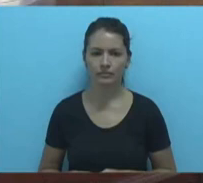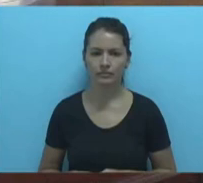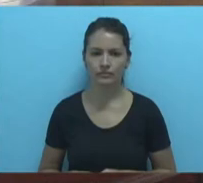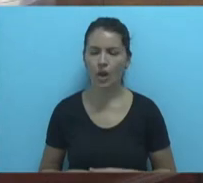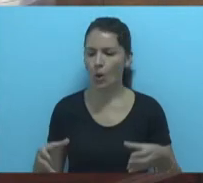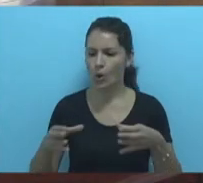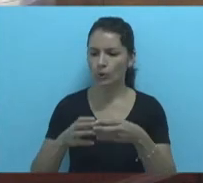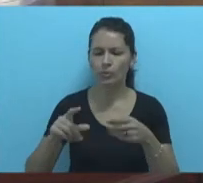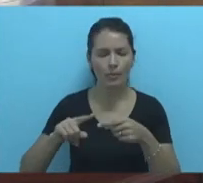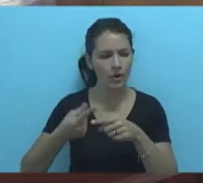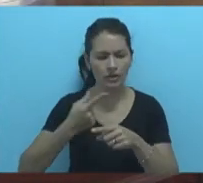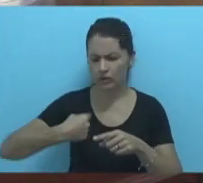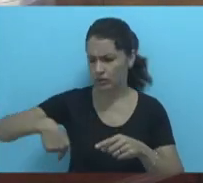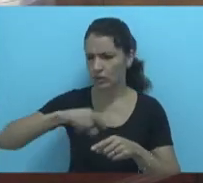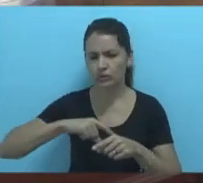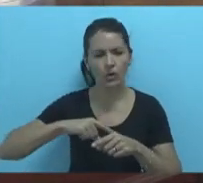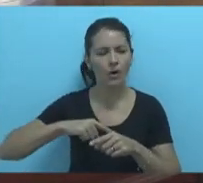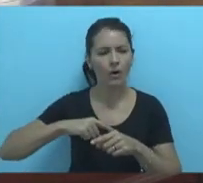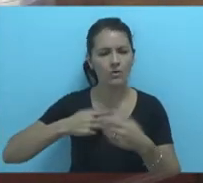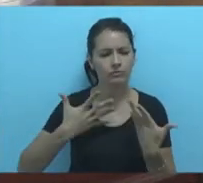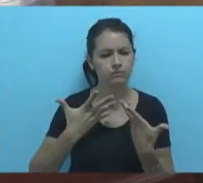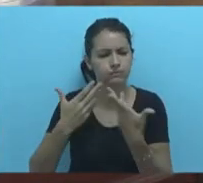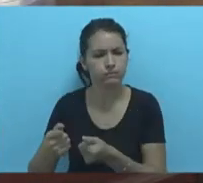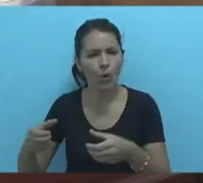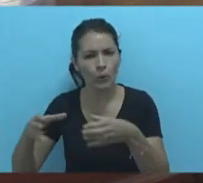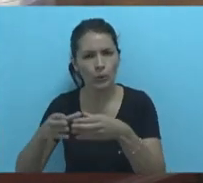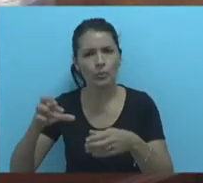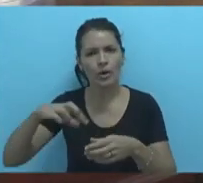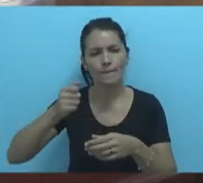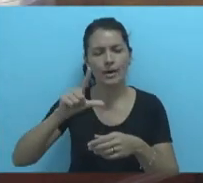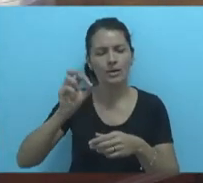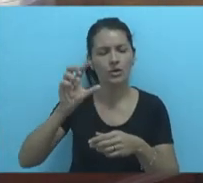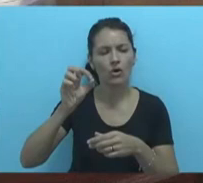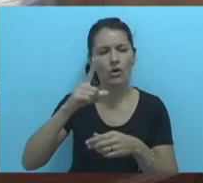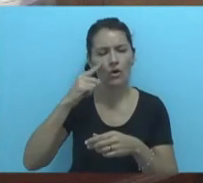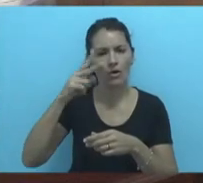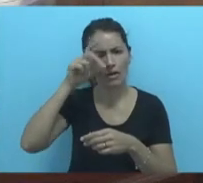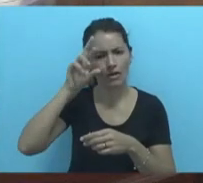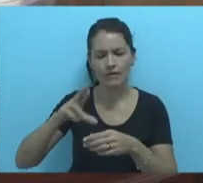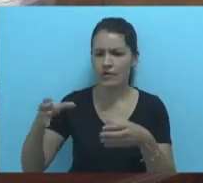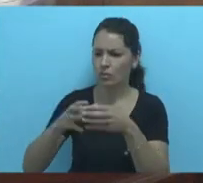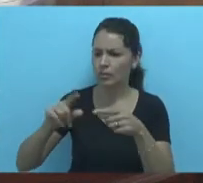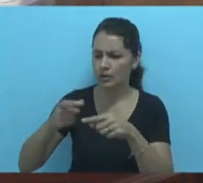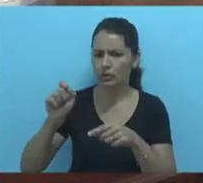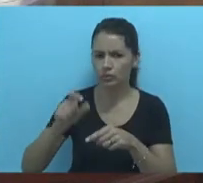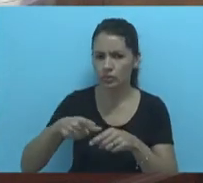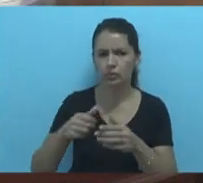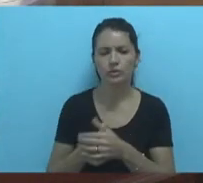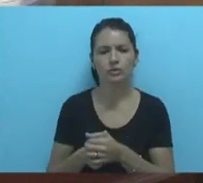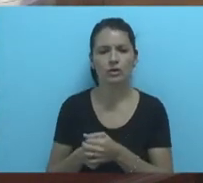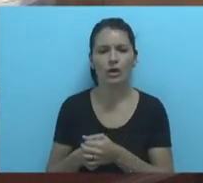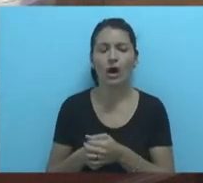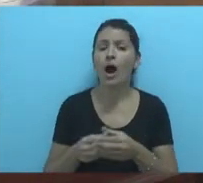nuestro total y completo respaldo en representación del Bloque Socialista a las actuaciones que vienen llevando adelante el Ministerio Público de